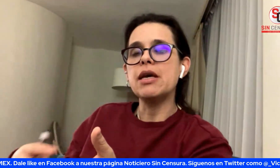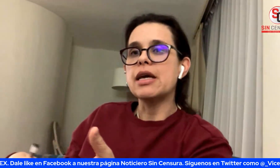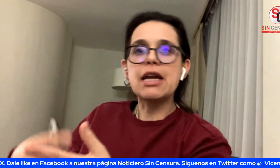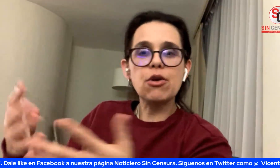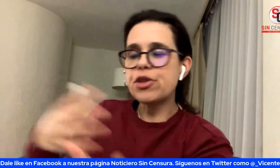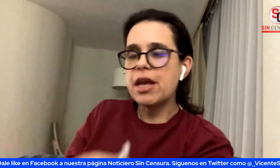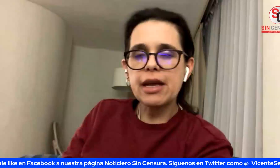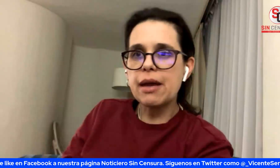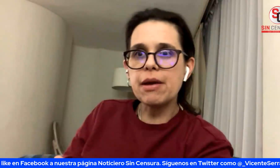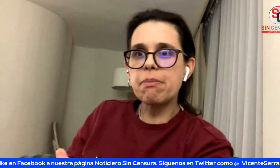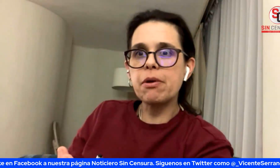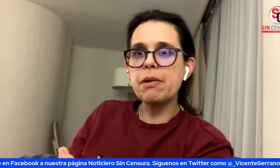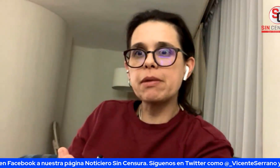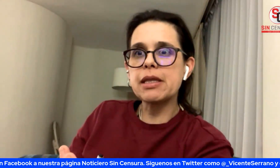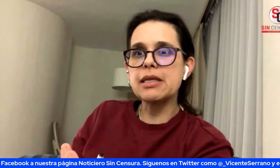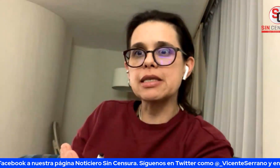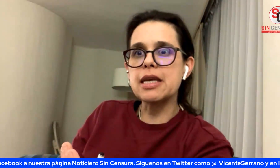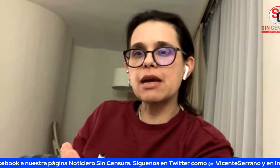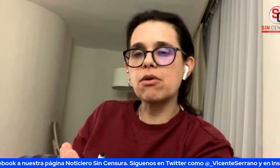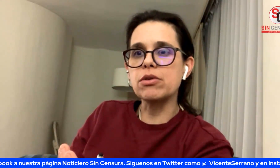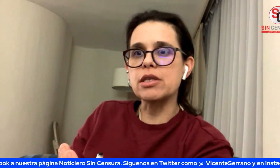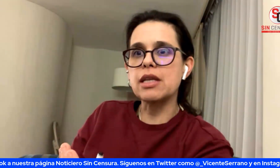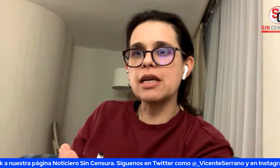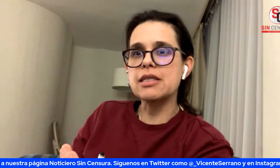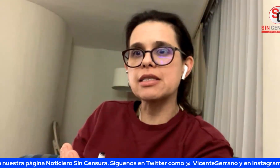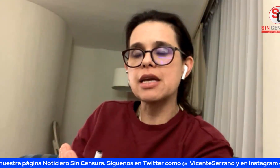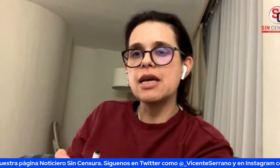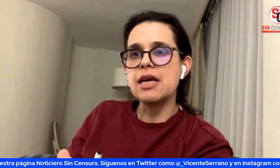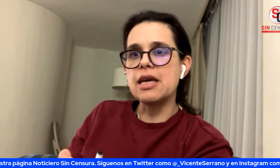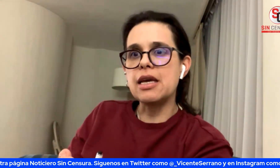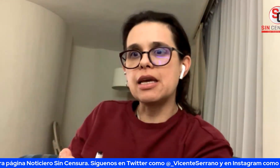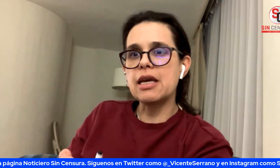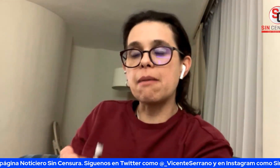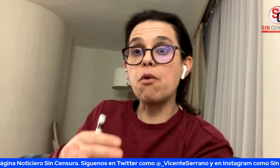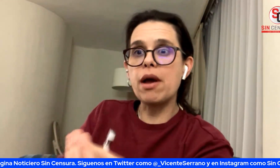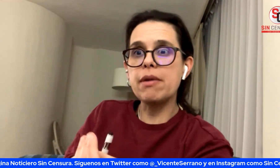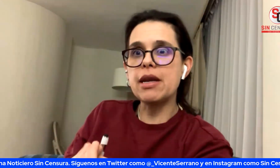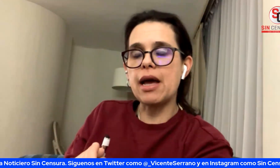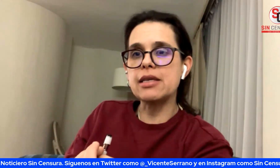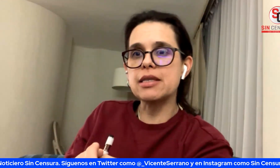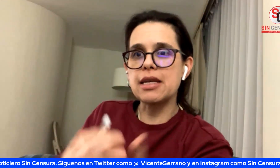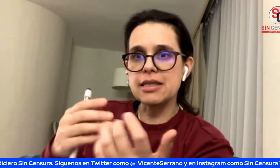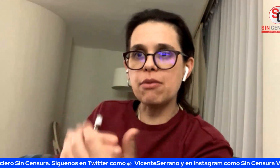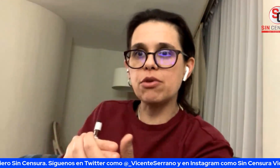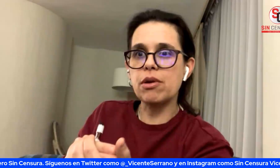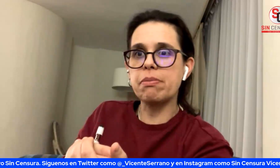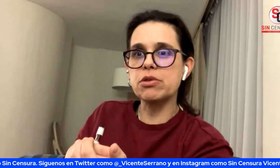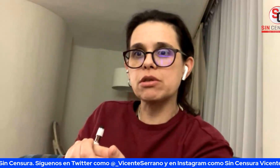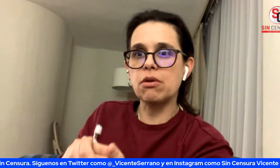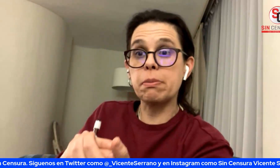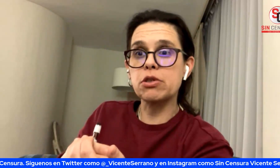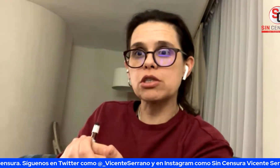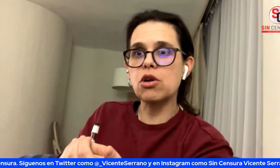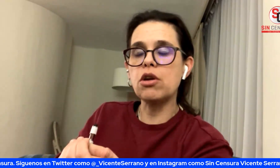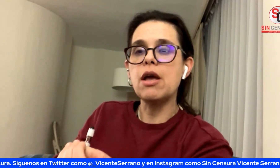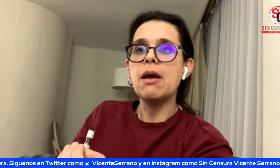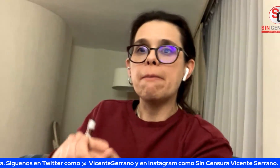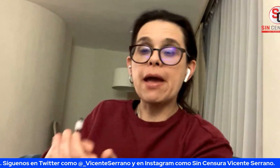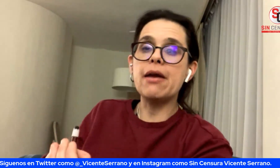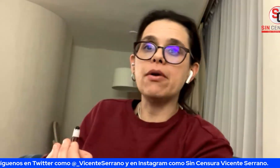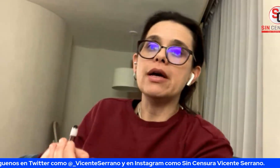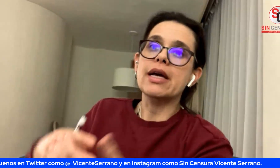arrastrado, que no tiene que ver propiamente ni siquiera con los intereses que mueven a esta pseudo